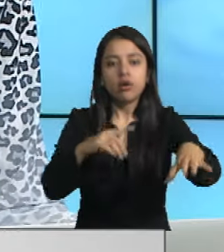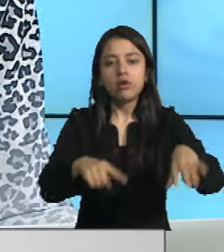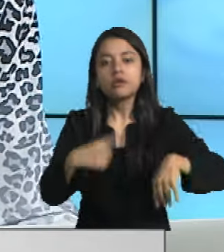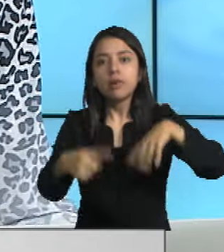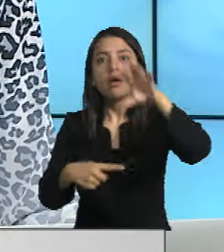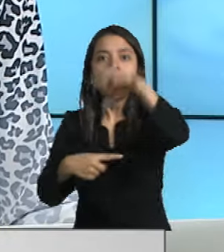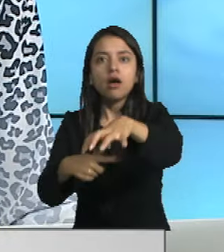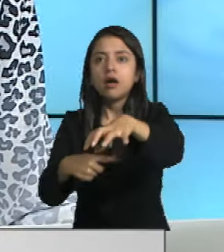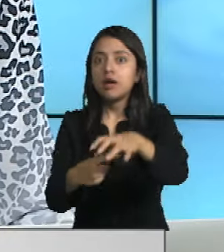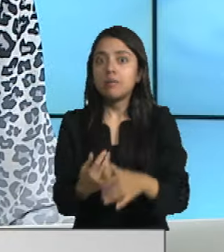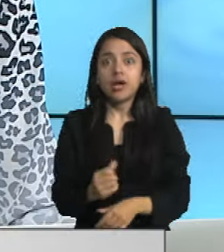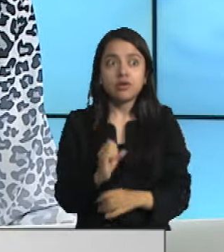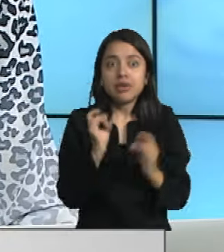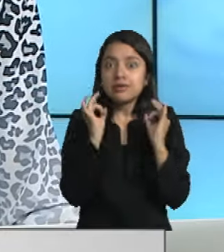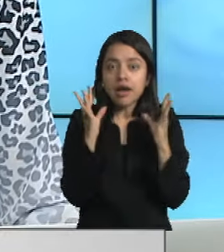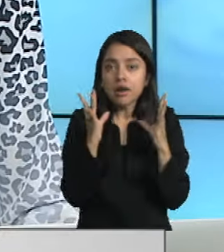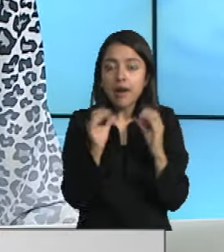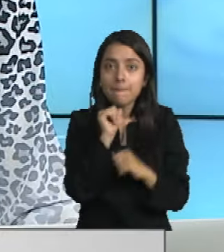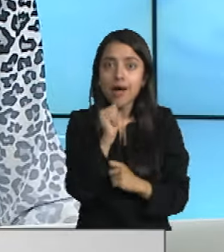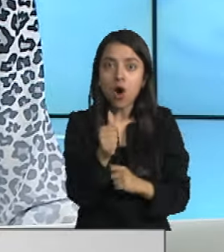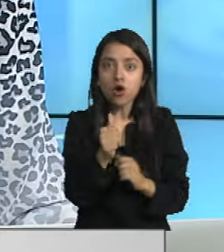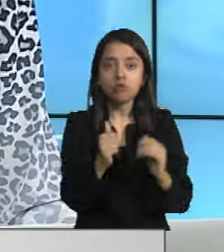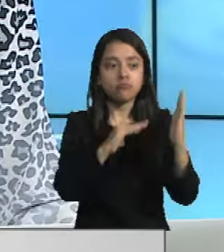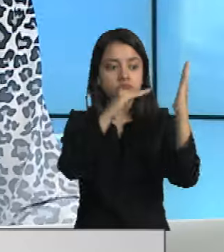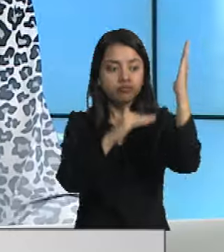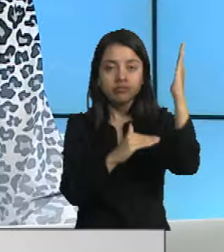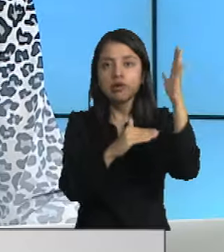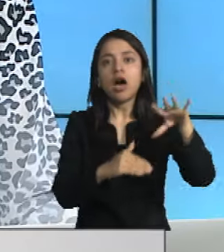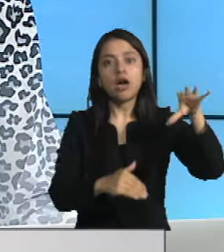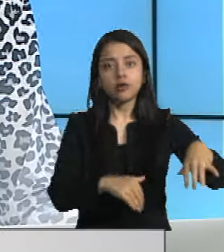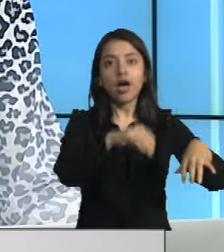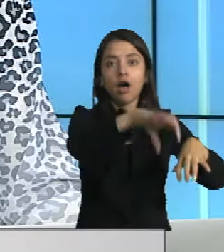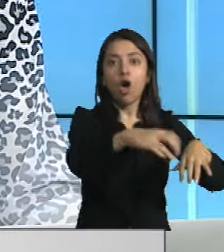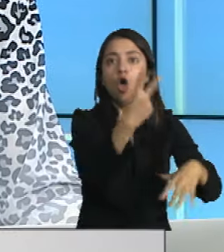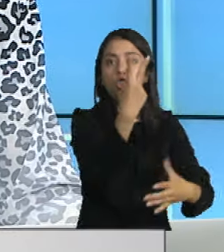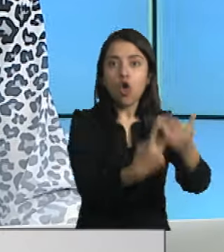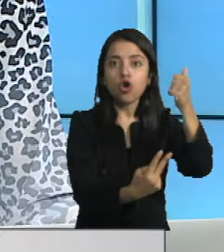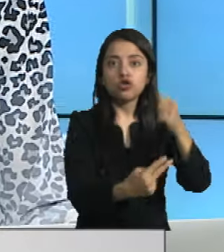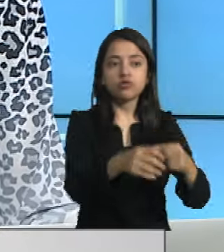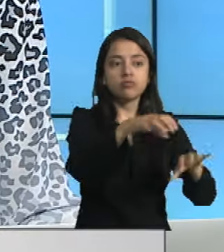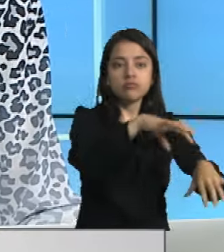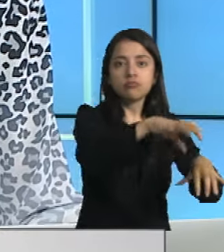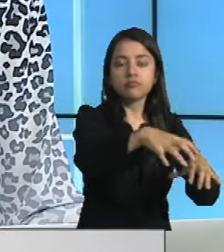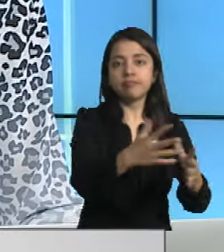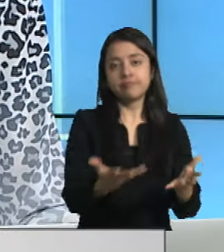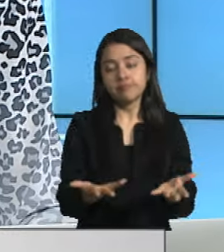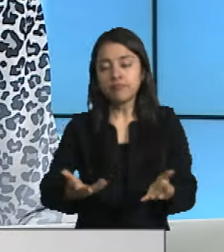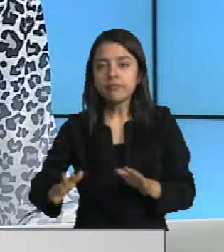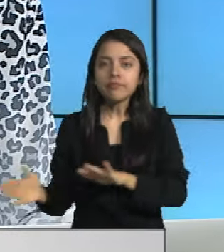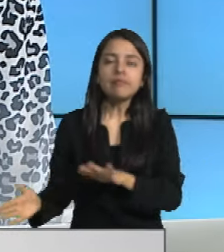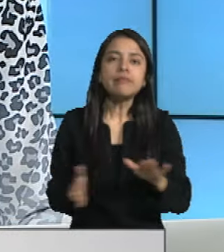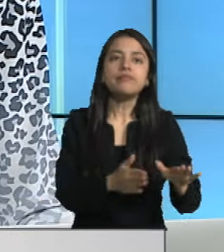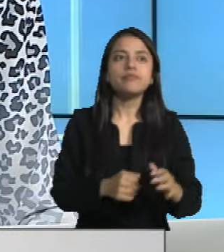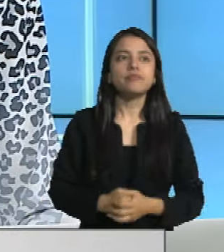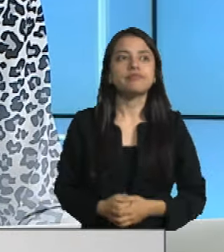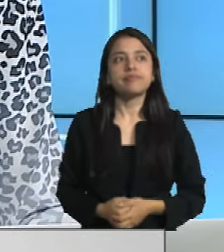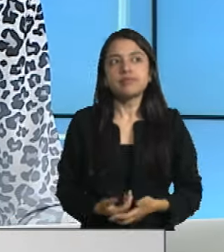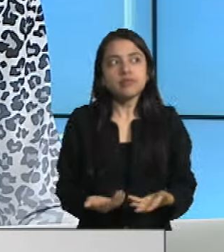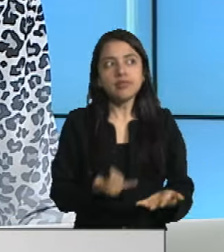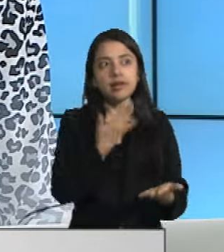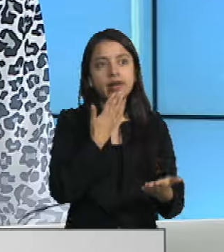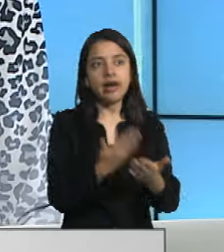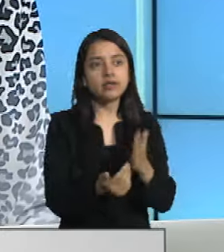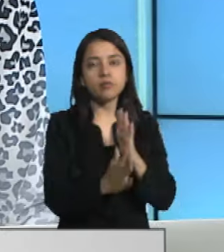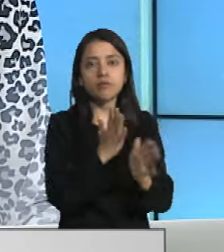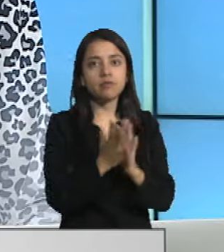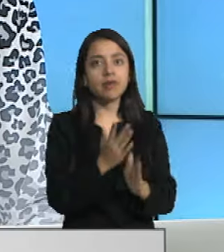en alerta por incendios forestales. Además, a pesar de la lucha de las autoridades para combatirlos, la falta de lluvia no ha permitido controlar la situación.